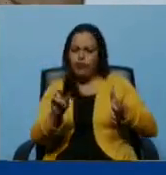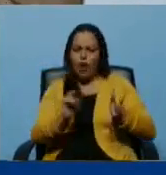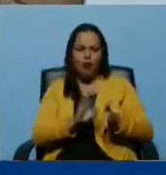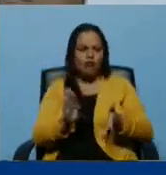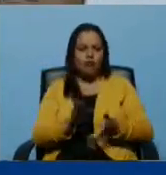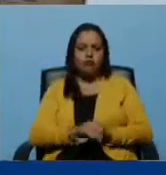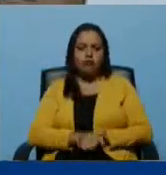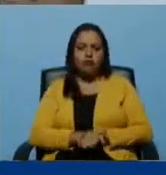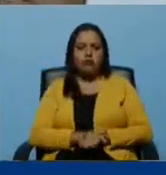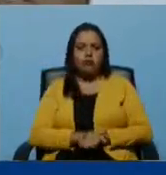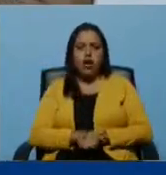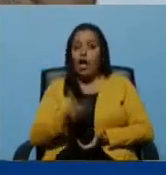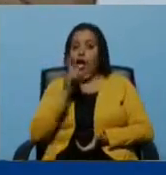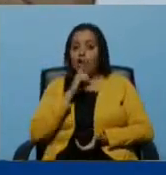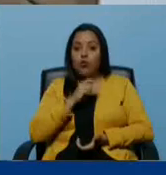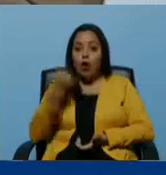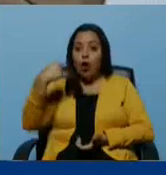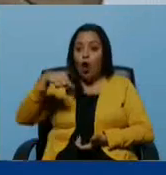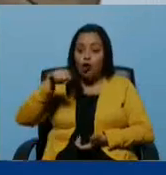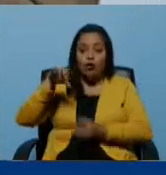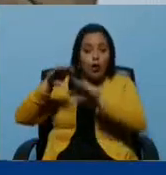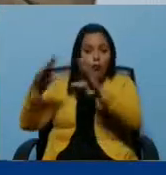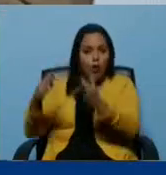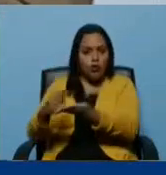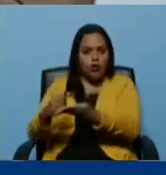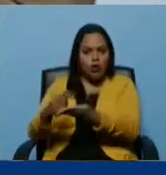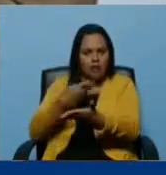ni tenemos tutores en el mundo.